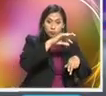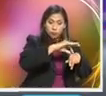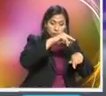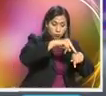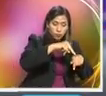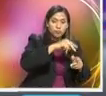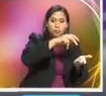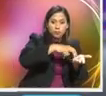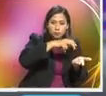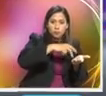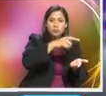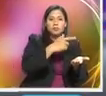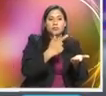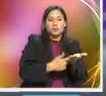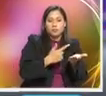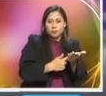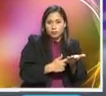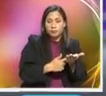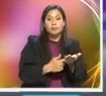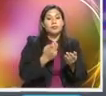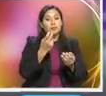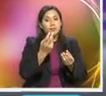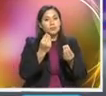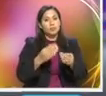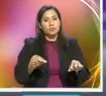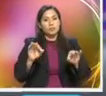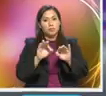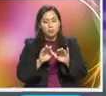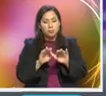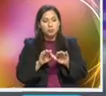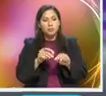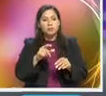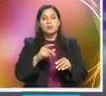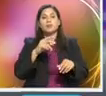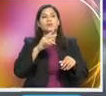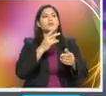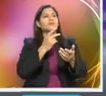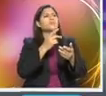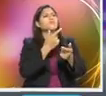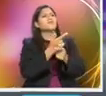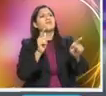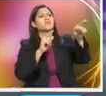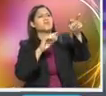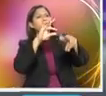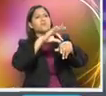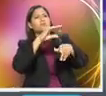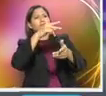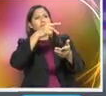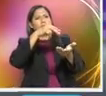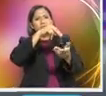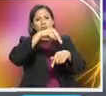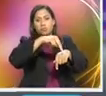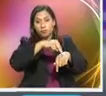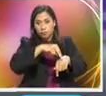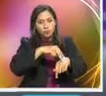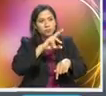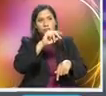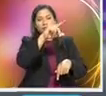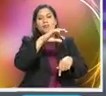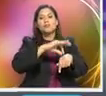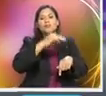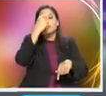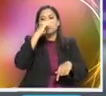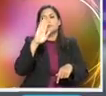hacer el ajuste de calorías. Entonces es súper importante que no cualquier nutriólogo hace este tipo de cosas. Tiene que ser un nutriólogo